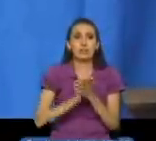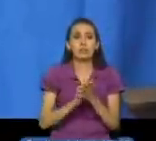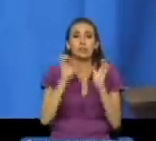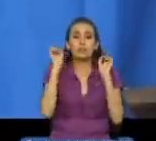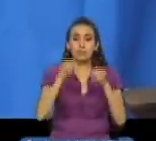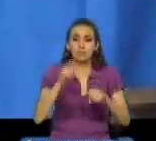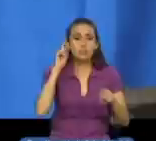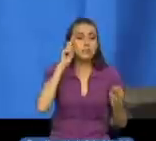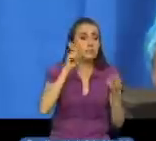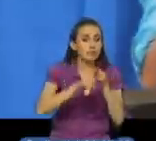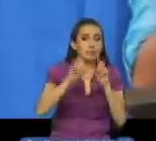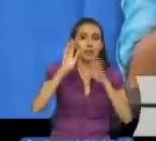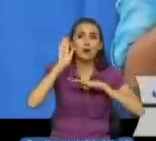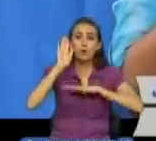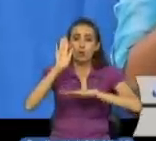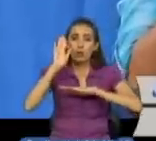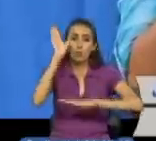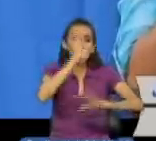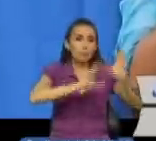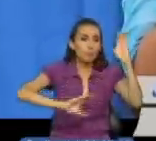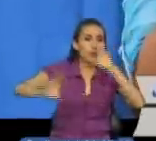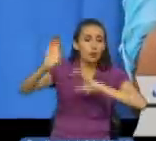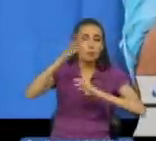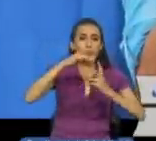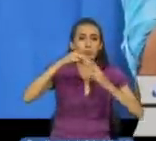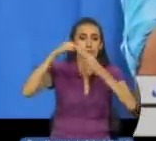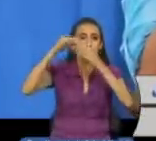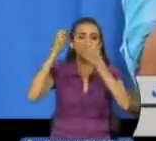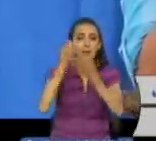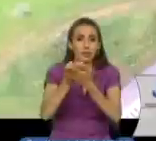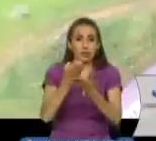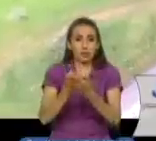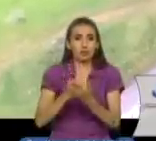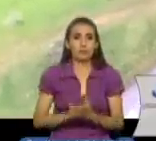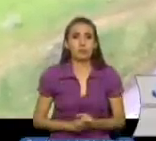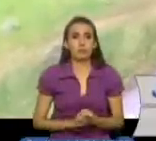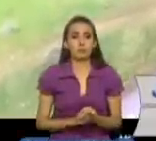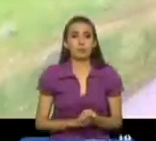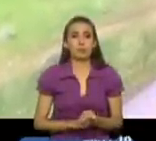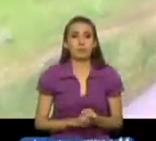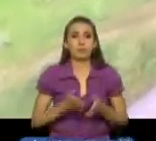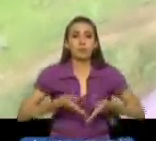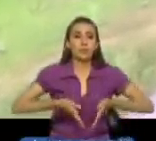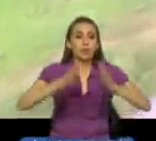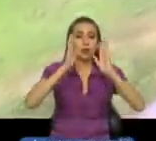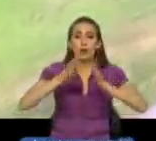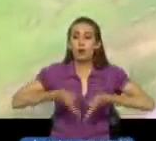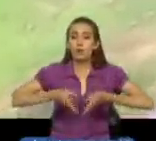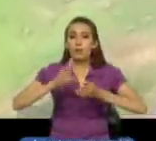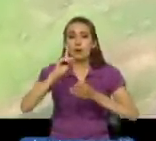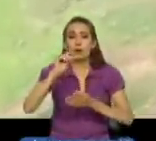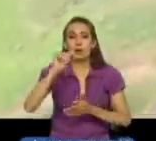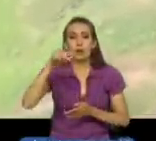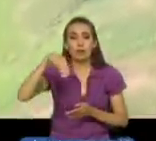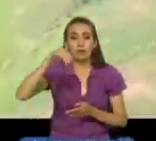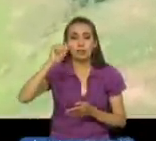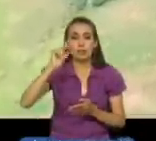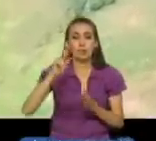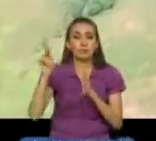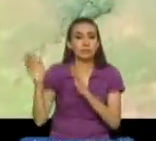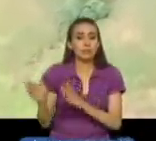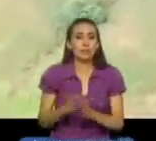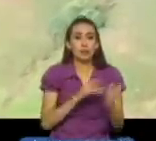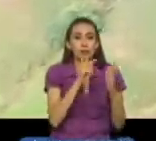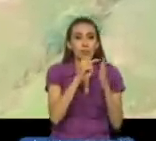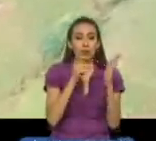ya t como un compromiso vamos a buscar los recursos para que es puente sea realidad la vía las damas Puerto conillo es parte del programa Estatal